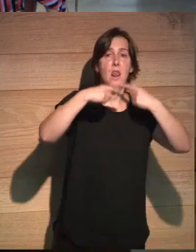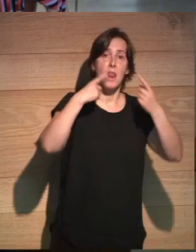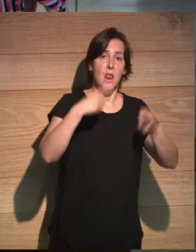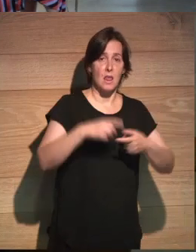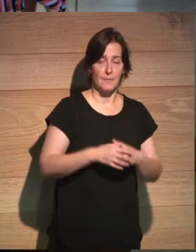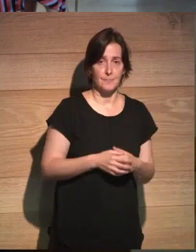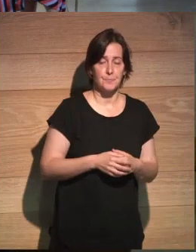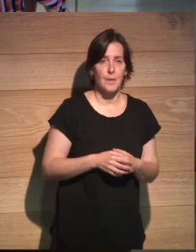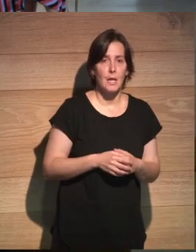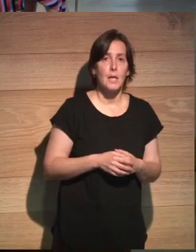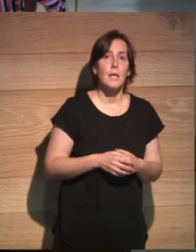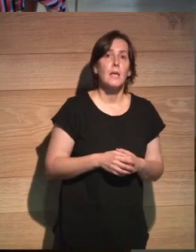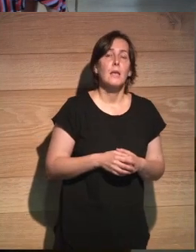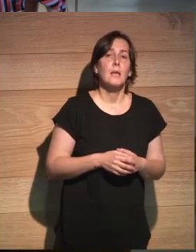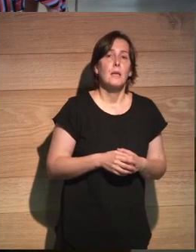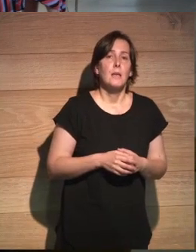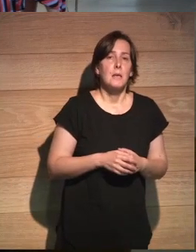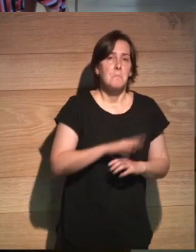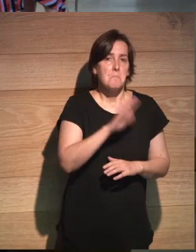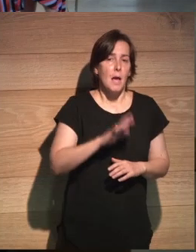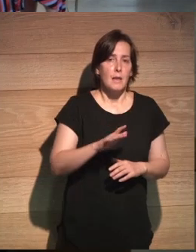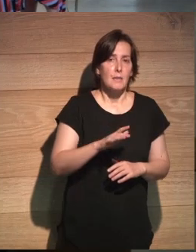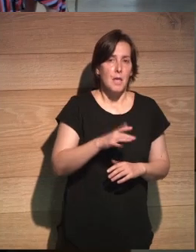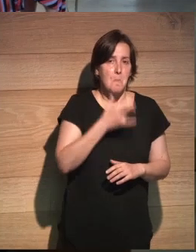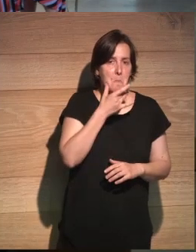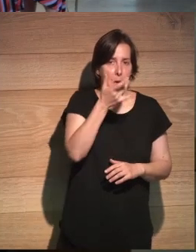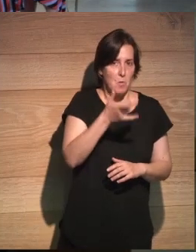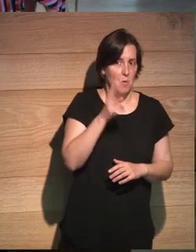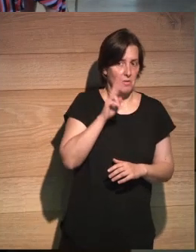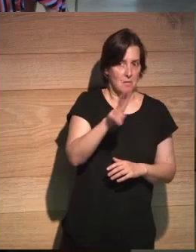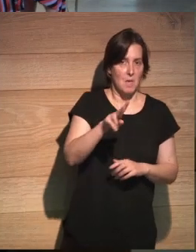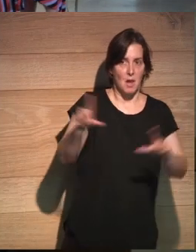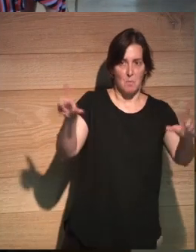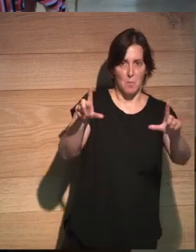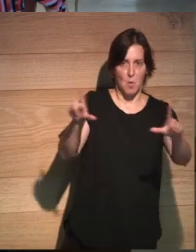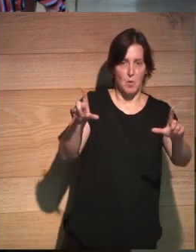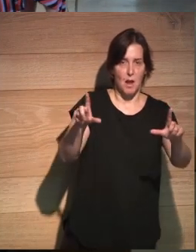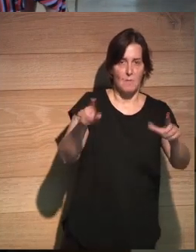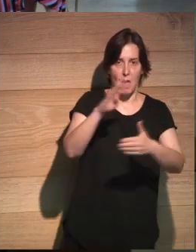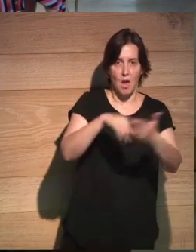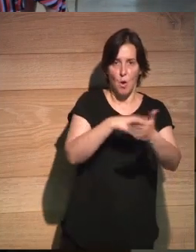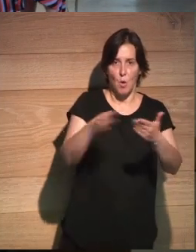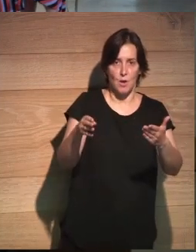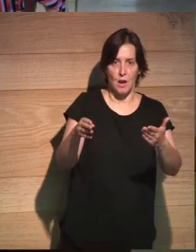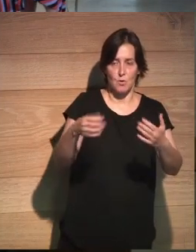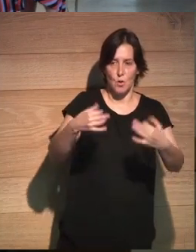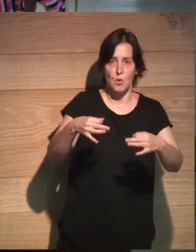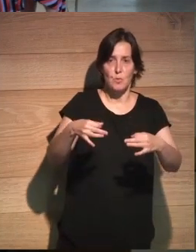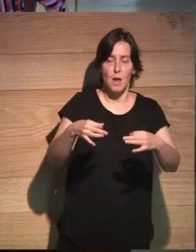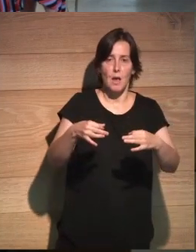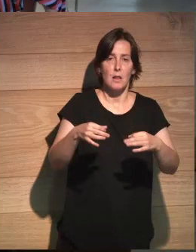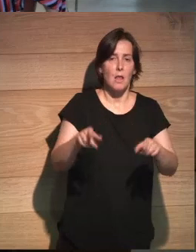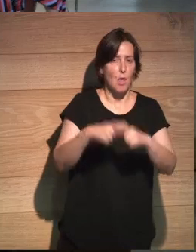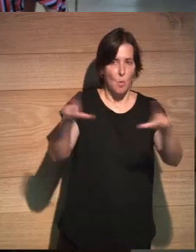Porque yo creo que da vergüenza ajena ver los programas que están en las horas puntas de cualquier cadena de televisión, pública o